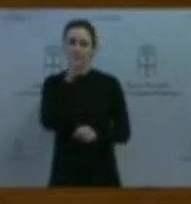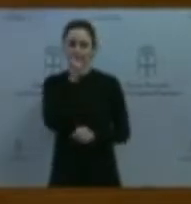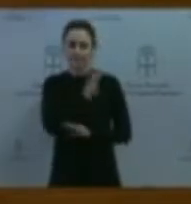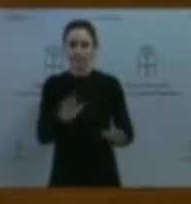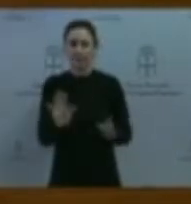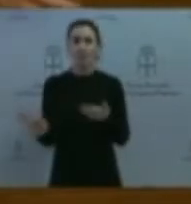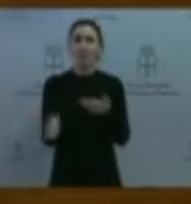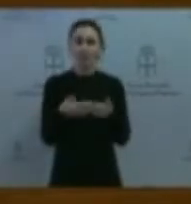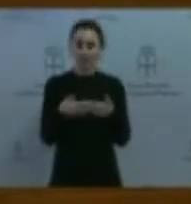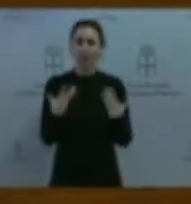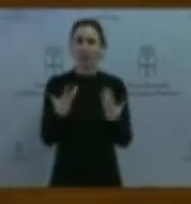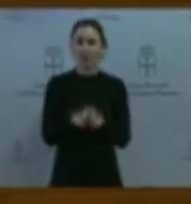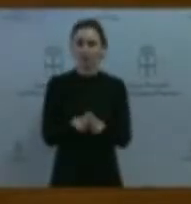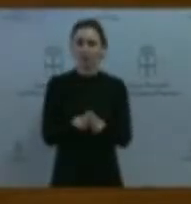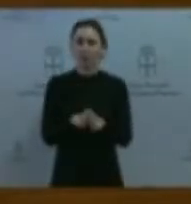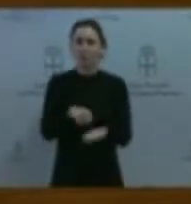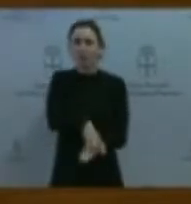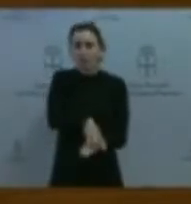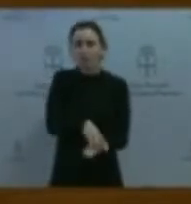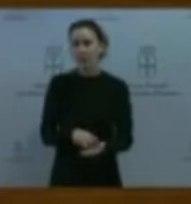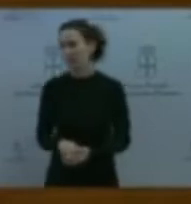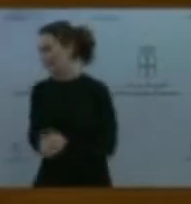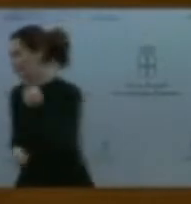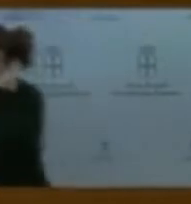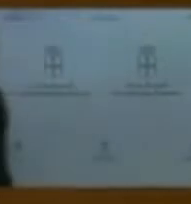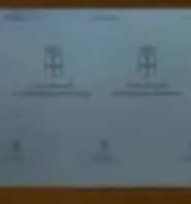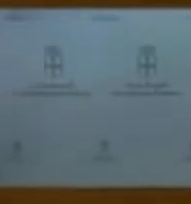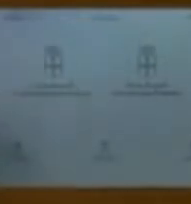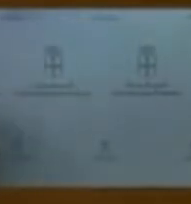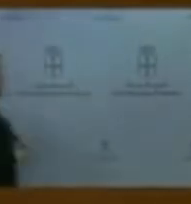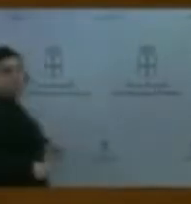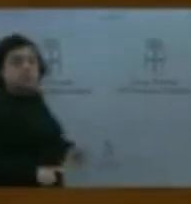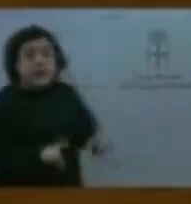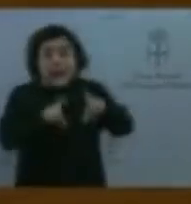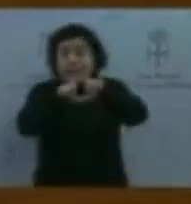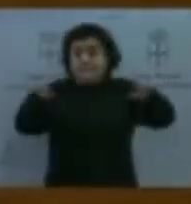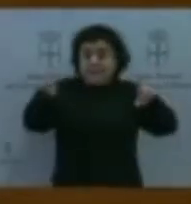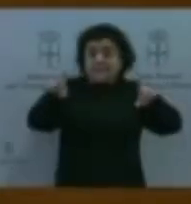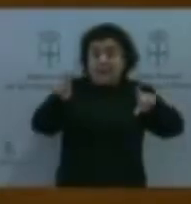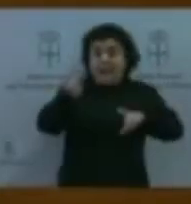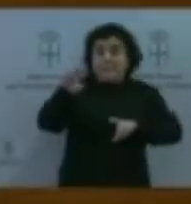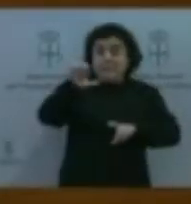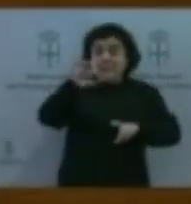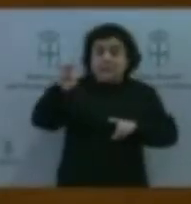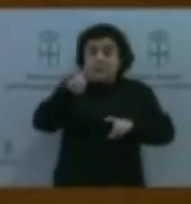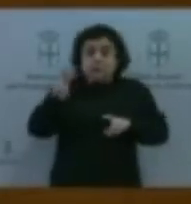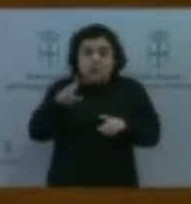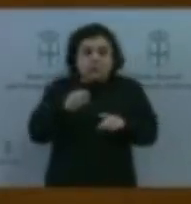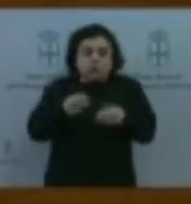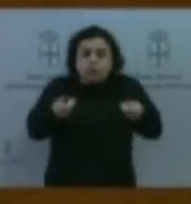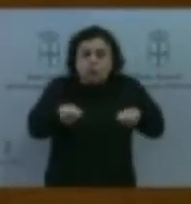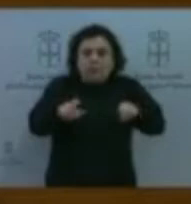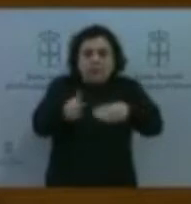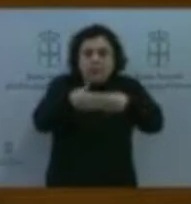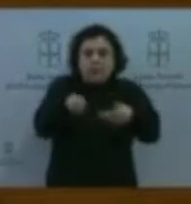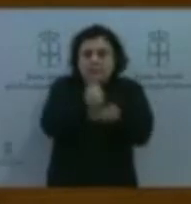incertidumbre brutal con los trabajadores de Vesuvius. Esto ha pasado en el último año. La migración juvenil también es inseparable de esta dinámica